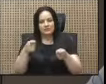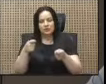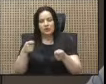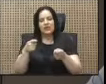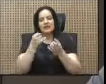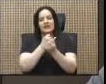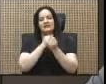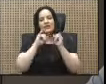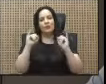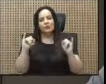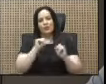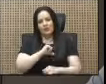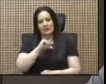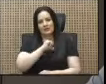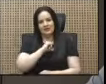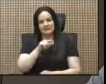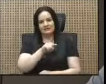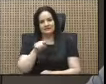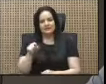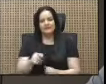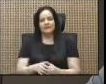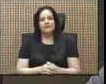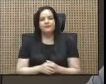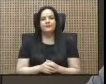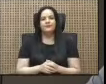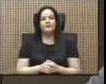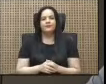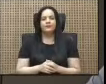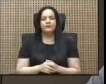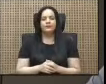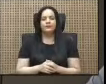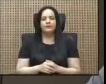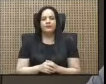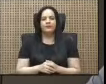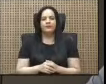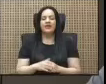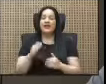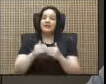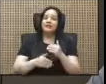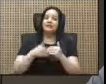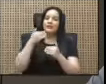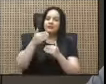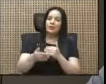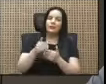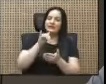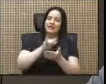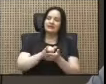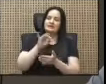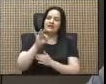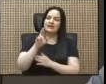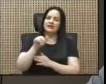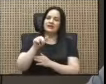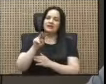autonomías después de este transitorio.